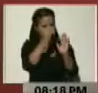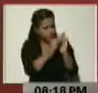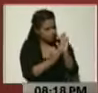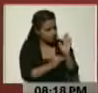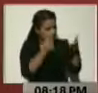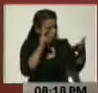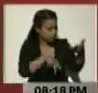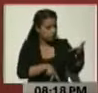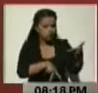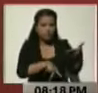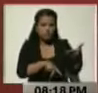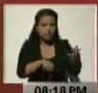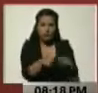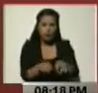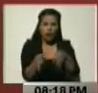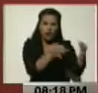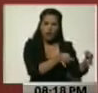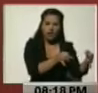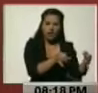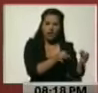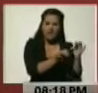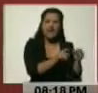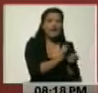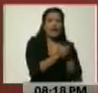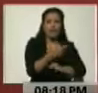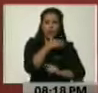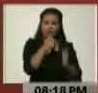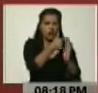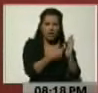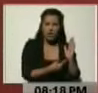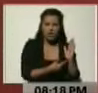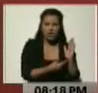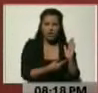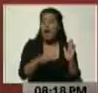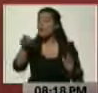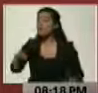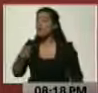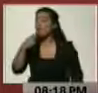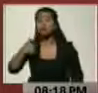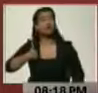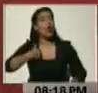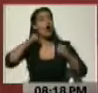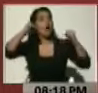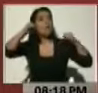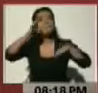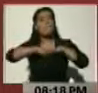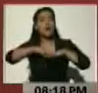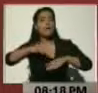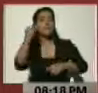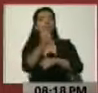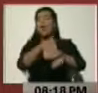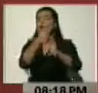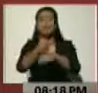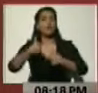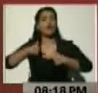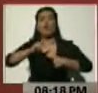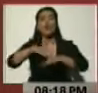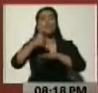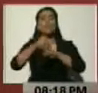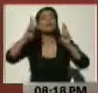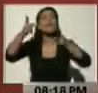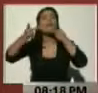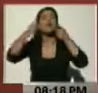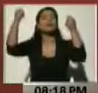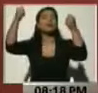cae. Porque solo basta que una persona diga que lo hizo por fines políticos y listo. ¿O acaso los asesinos de,